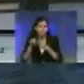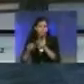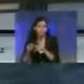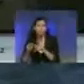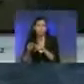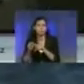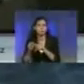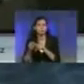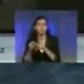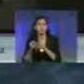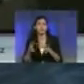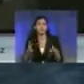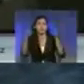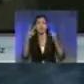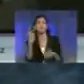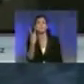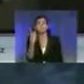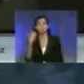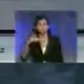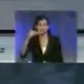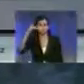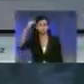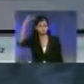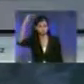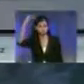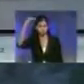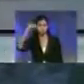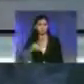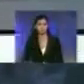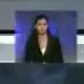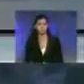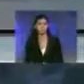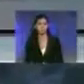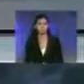este edificio de 21 plantas, que tiene